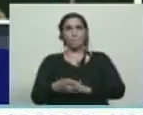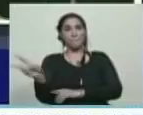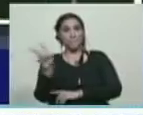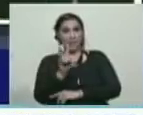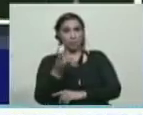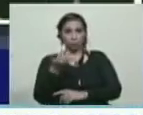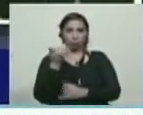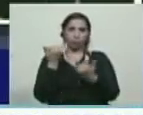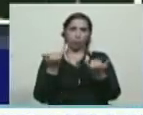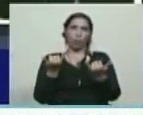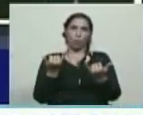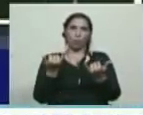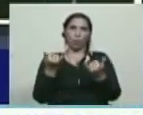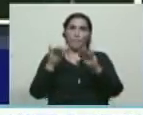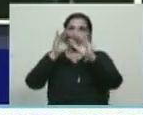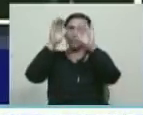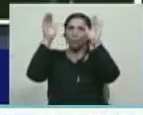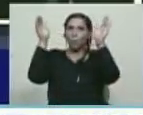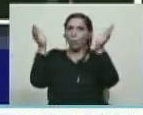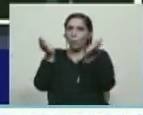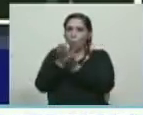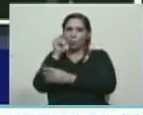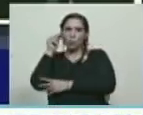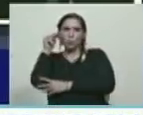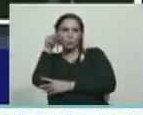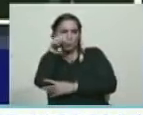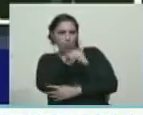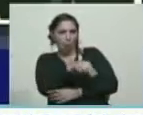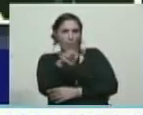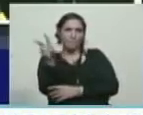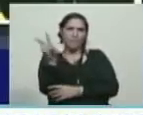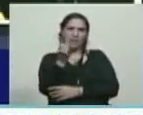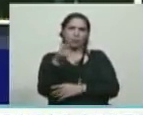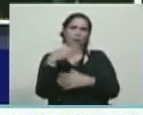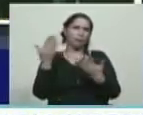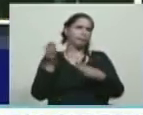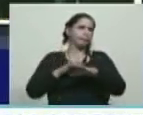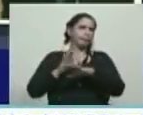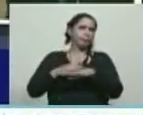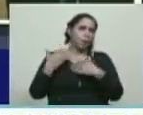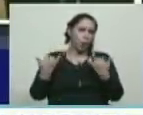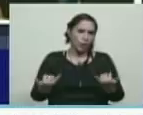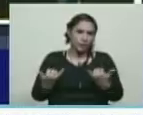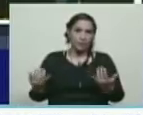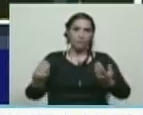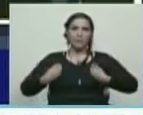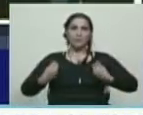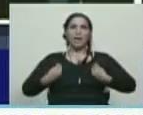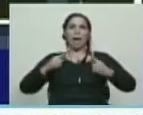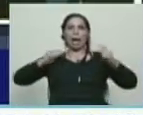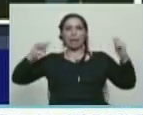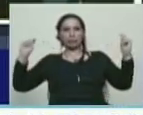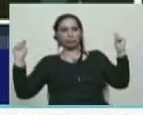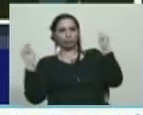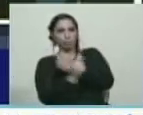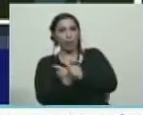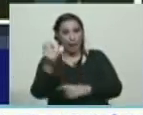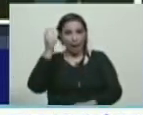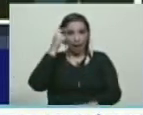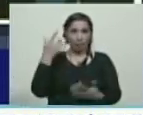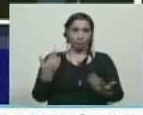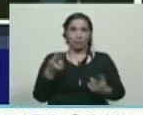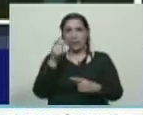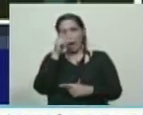vez, el mundo tiene los ojos puestos en Venezuela. ¿Por qué? Porque estamos viviendo una época de transformación. Es una época